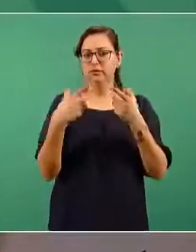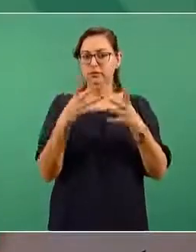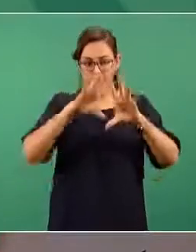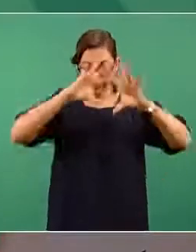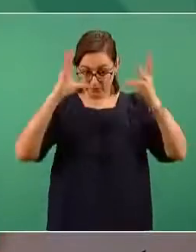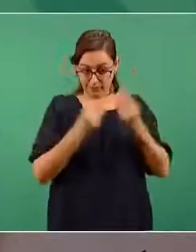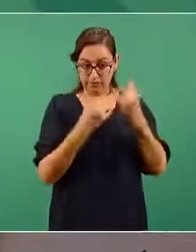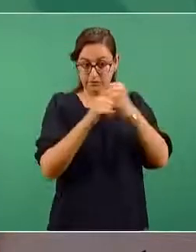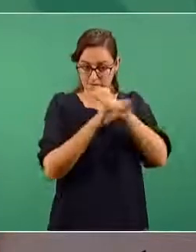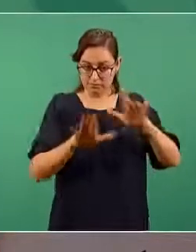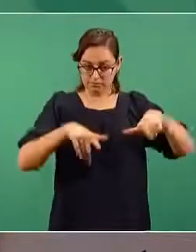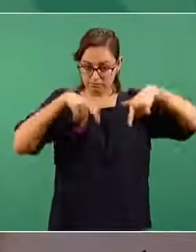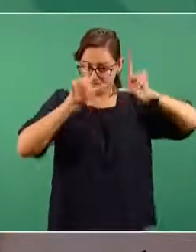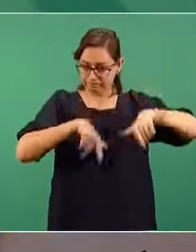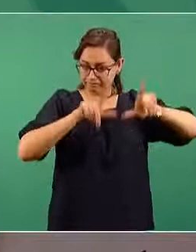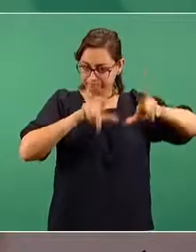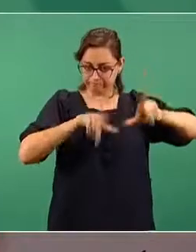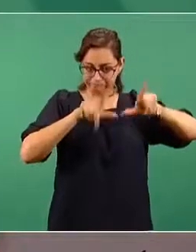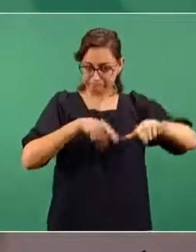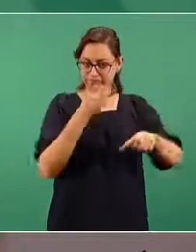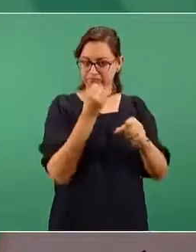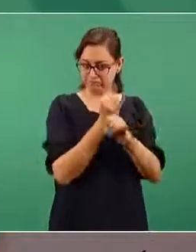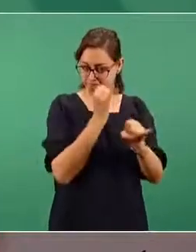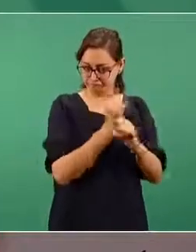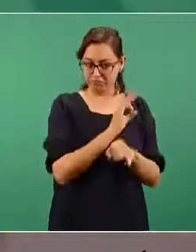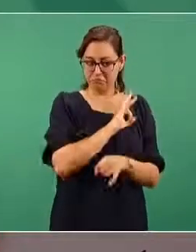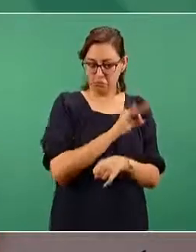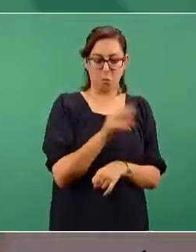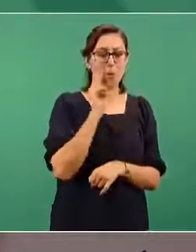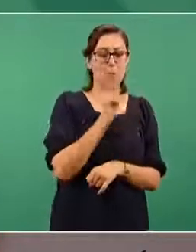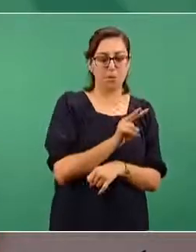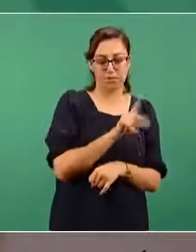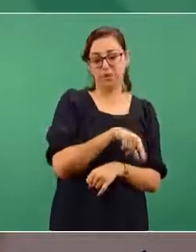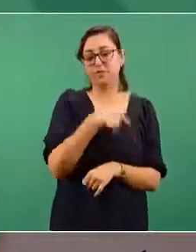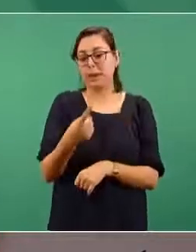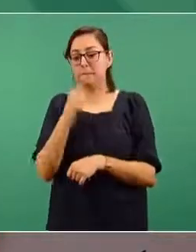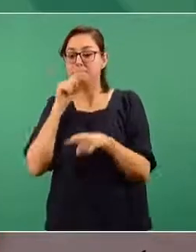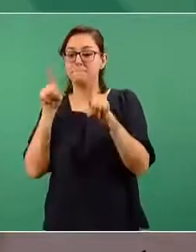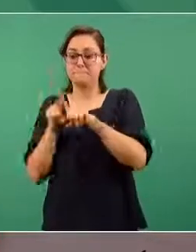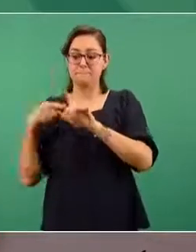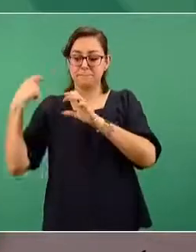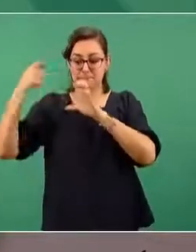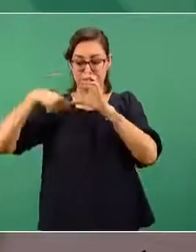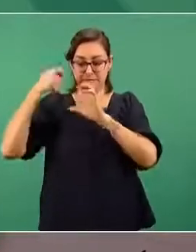de prensa en donde damos toda la información, disponibles en